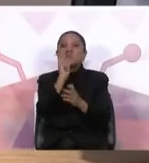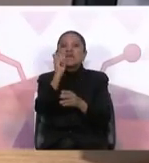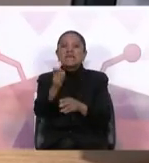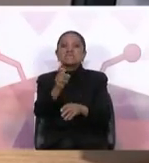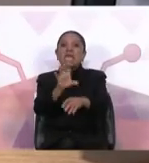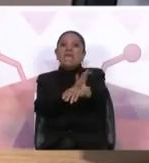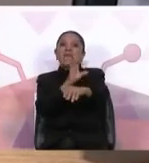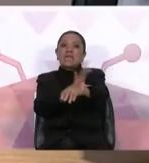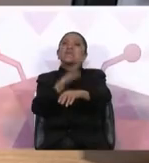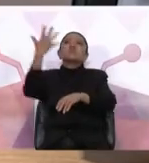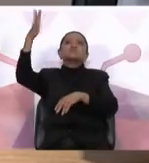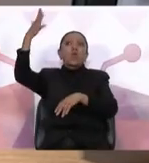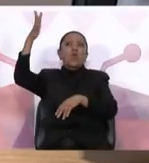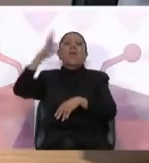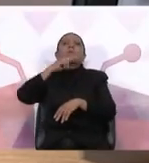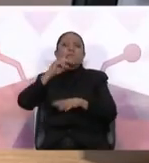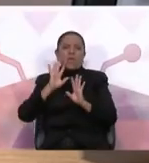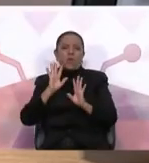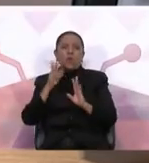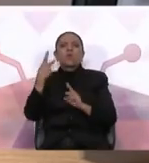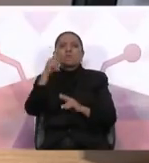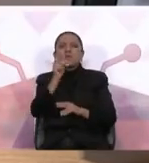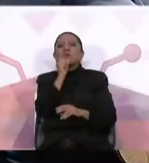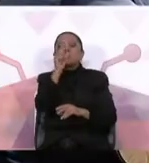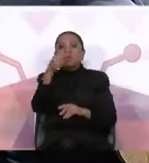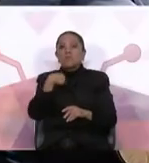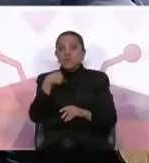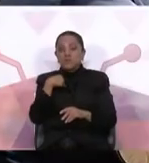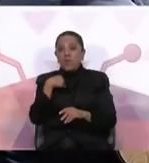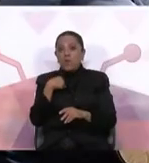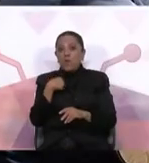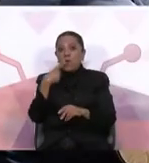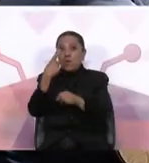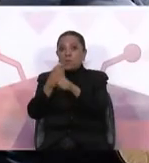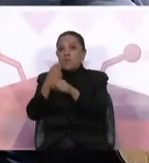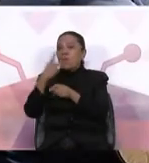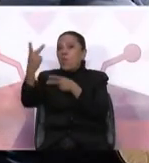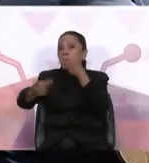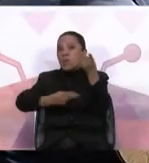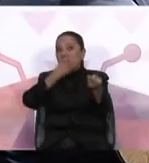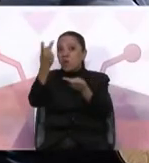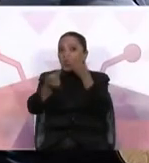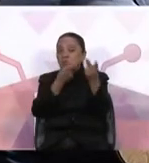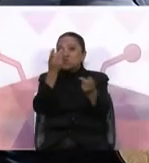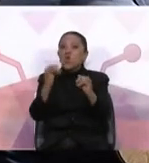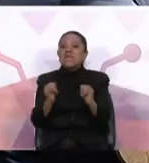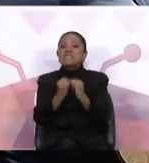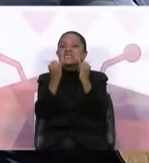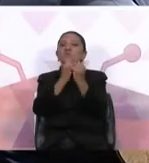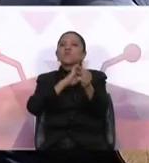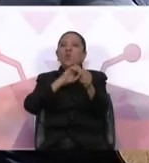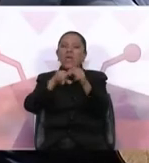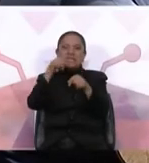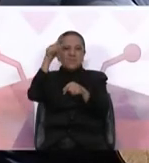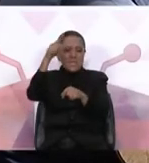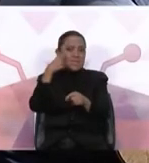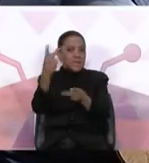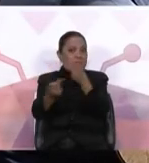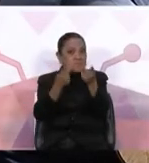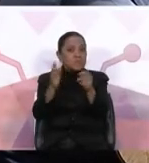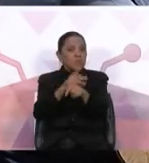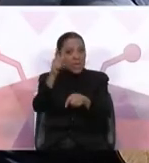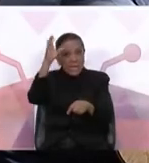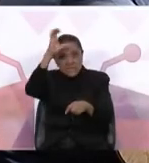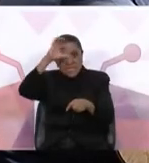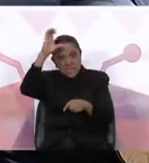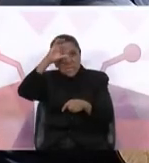pero yo haría una consulta a este instituto de manera particular porque los científicos también tienen mucho